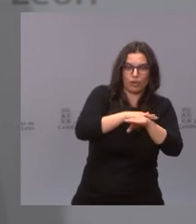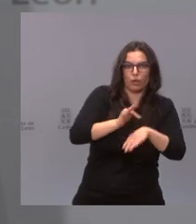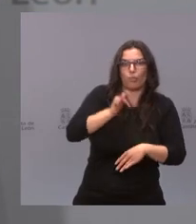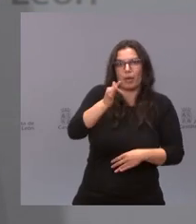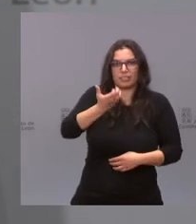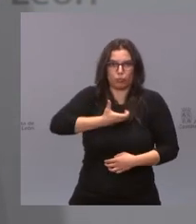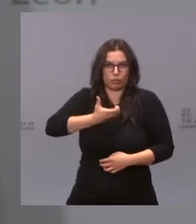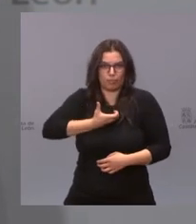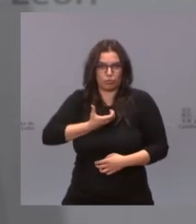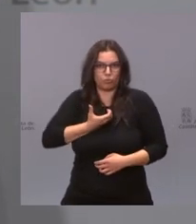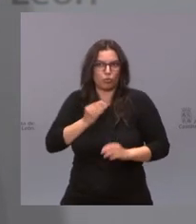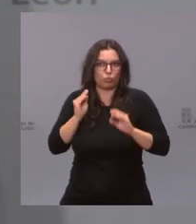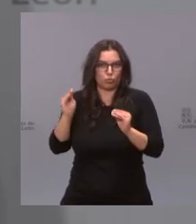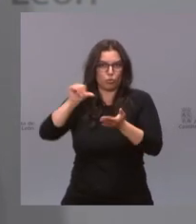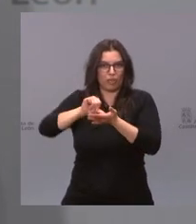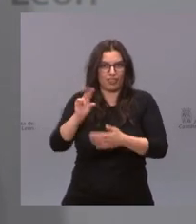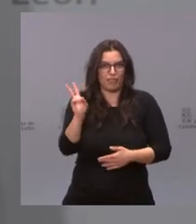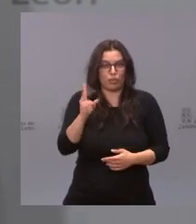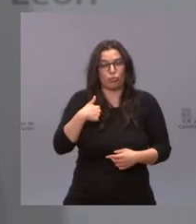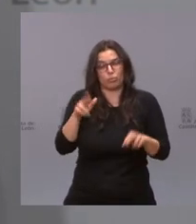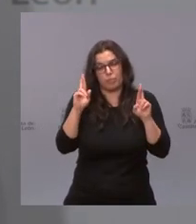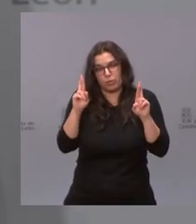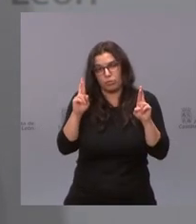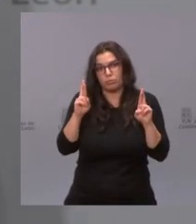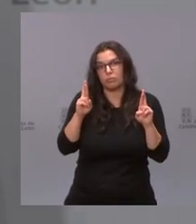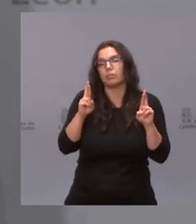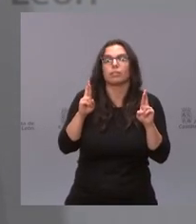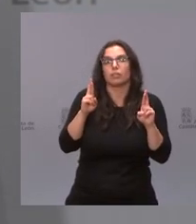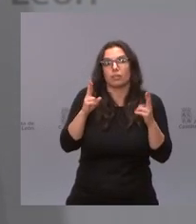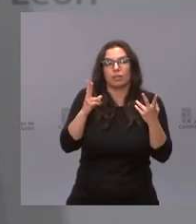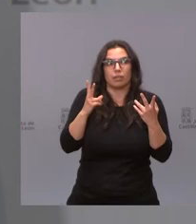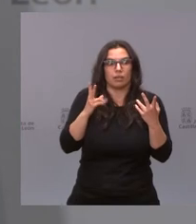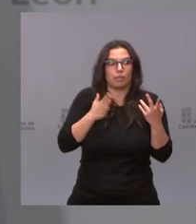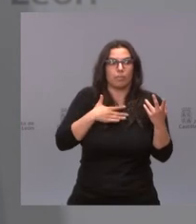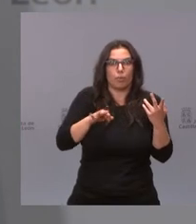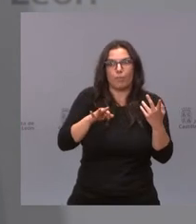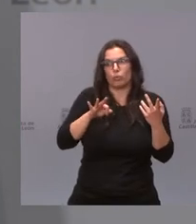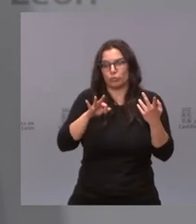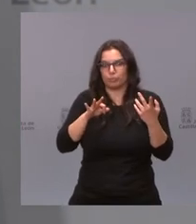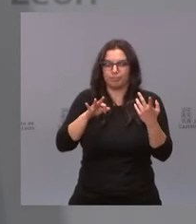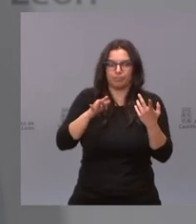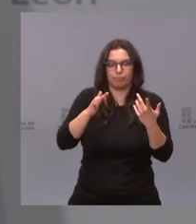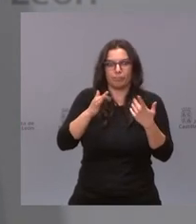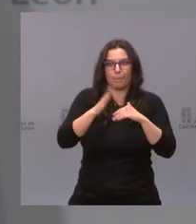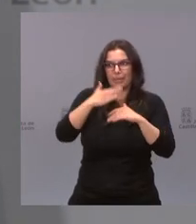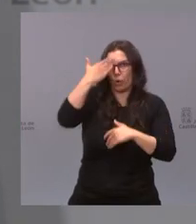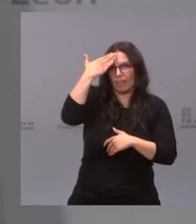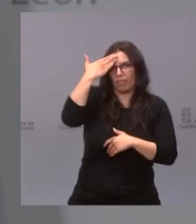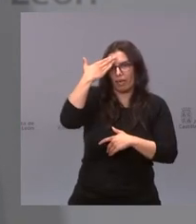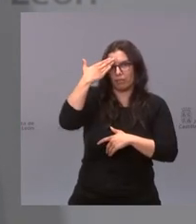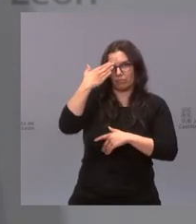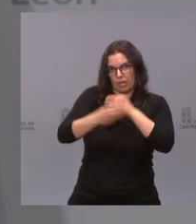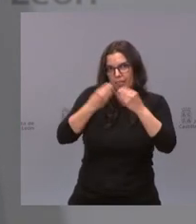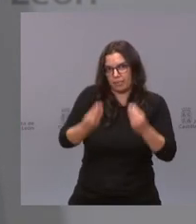del ayuntamiento, y espero que seamos capaces de imponer un mínimo de sentido común y de cordura.